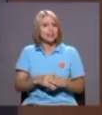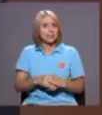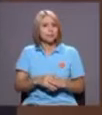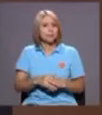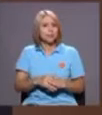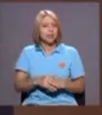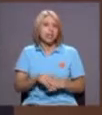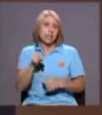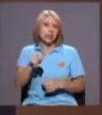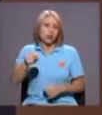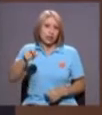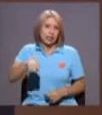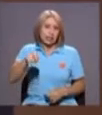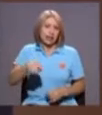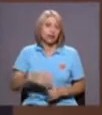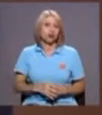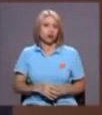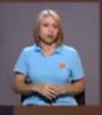y que son necesarios.